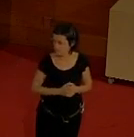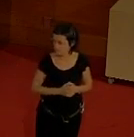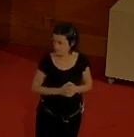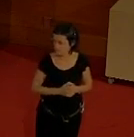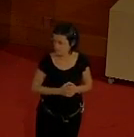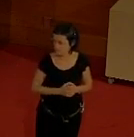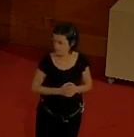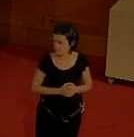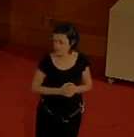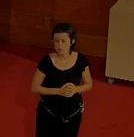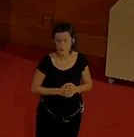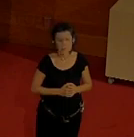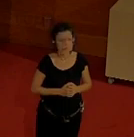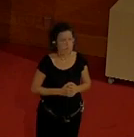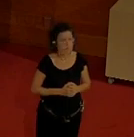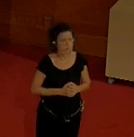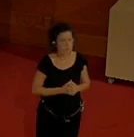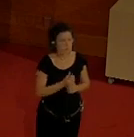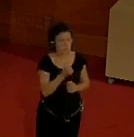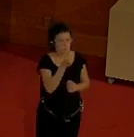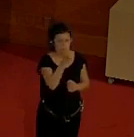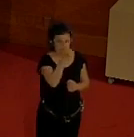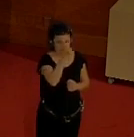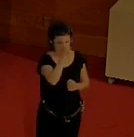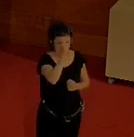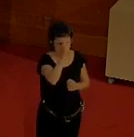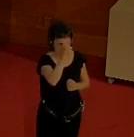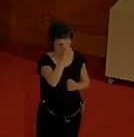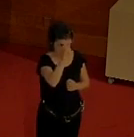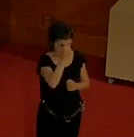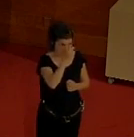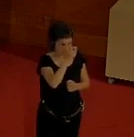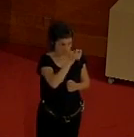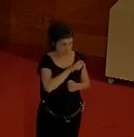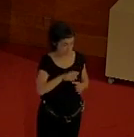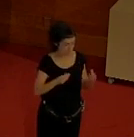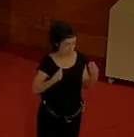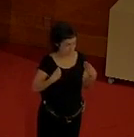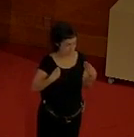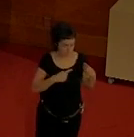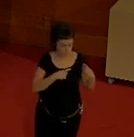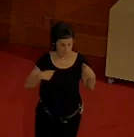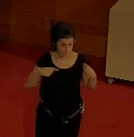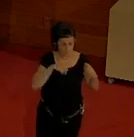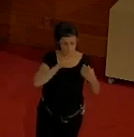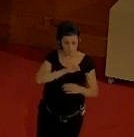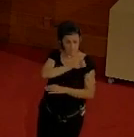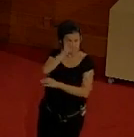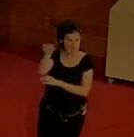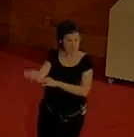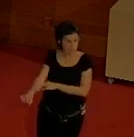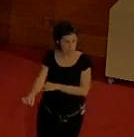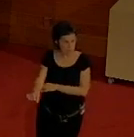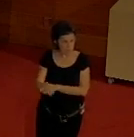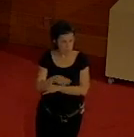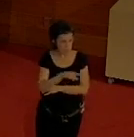usted India efectivamente ha pasado en población a a China es un país de unos contrastes